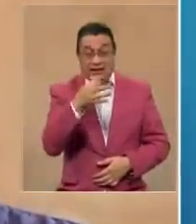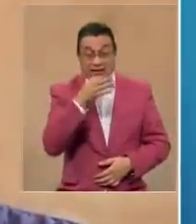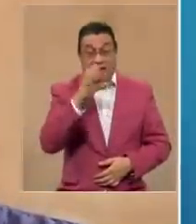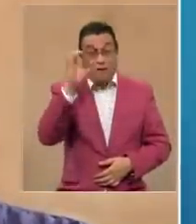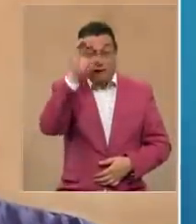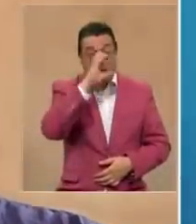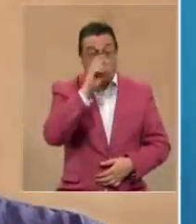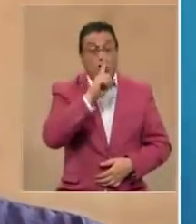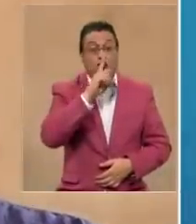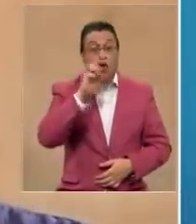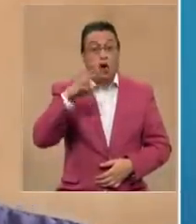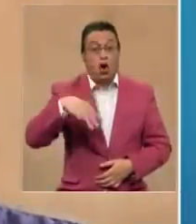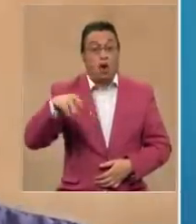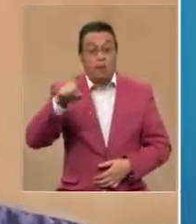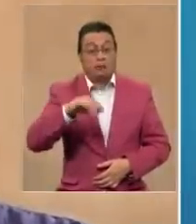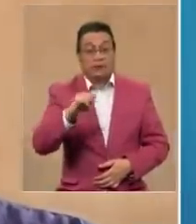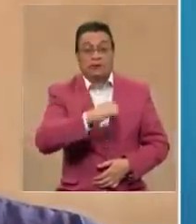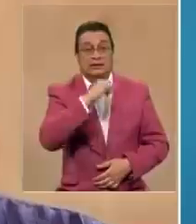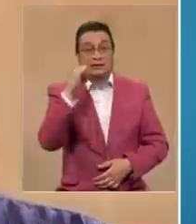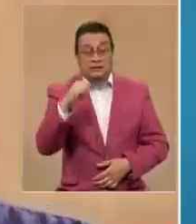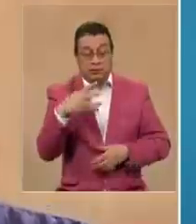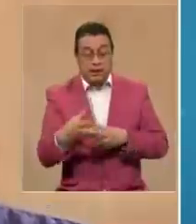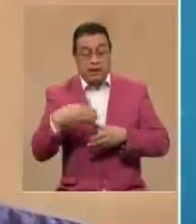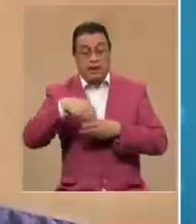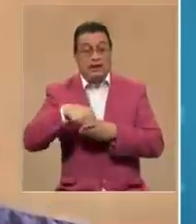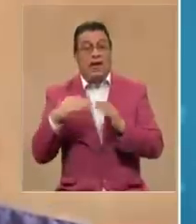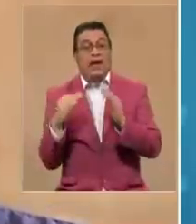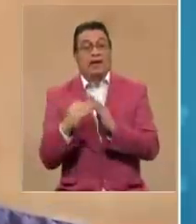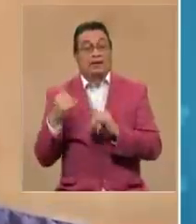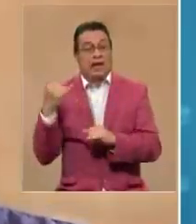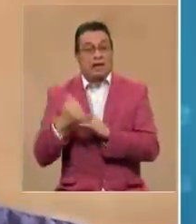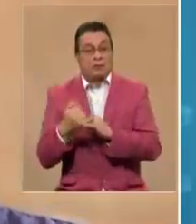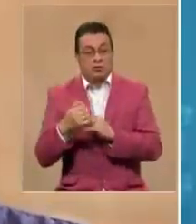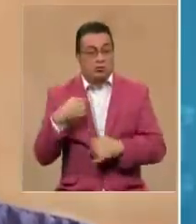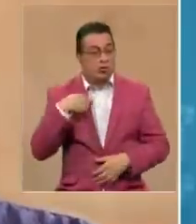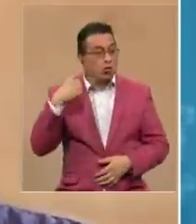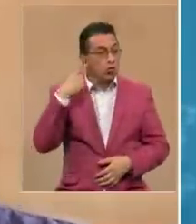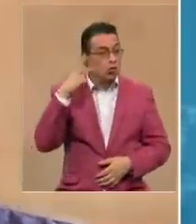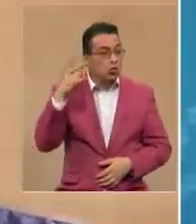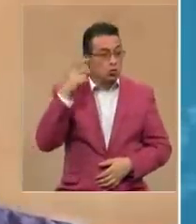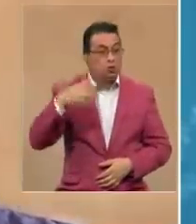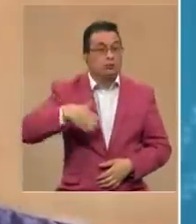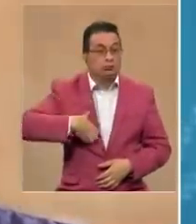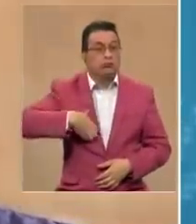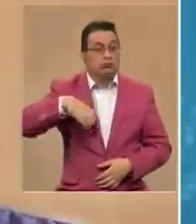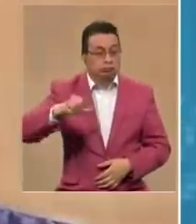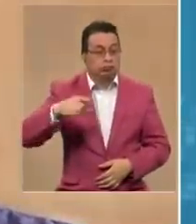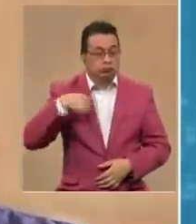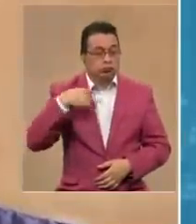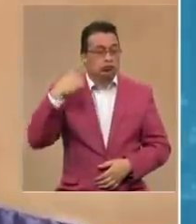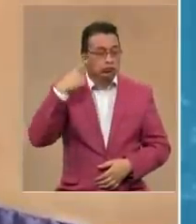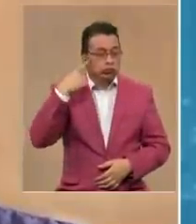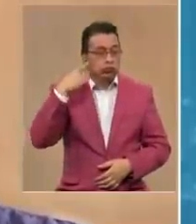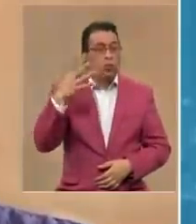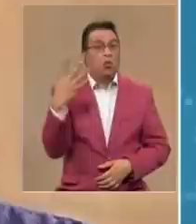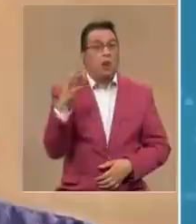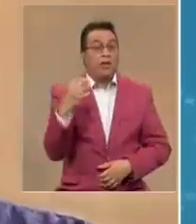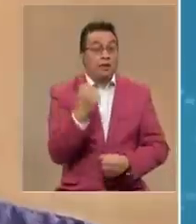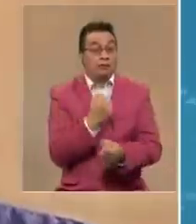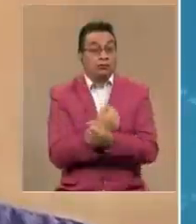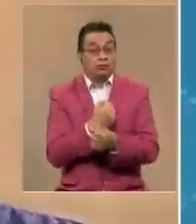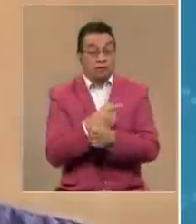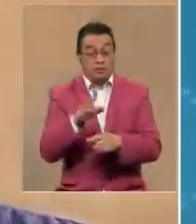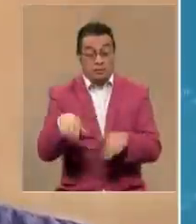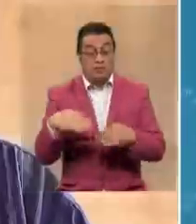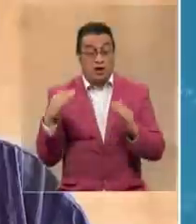la búsqueda del pequeño Tomás, estuvo siempre al interior de la casa de un amigo que escuchó cuando venía la policía de investigaciones, dice, por lo menos 40 detectives que llegan